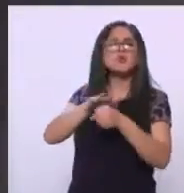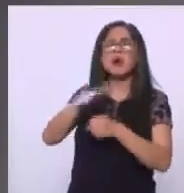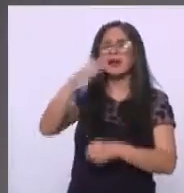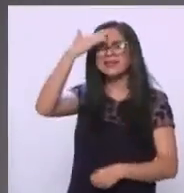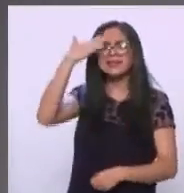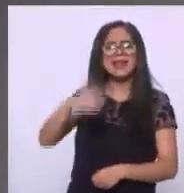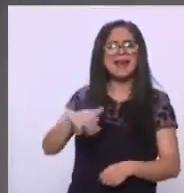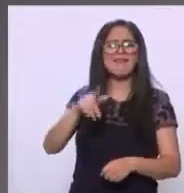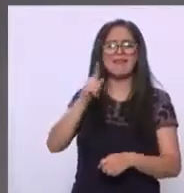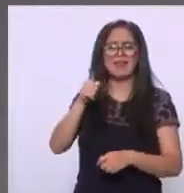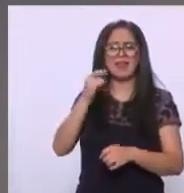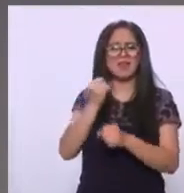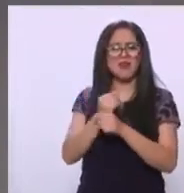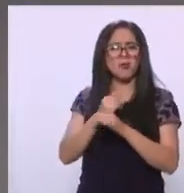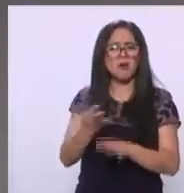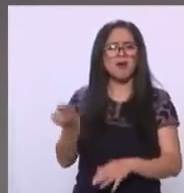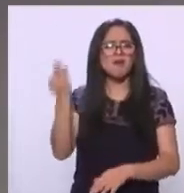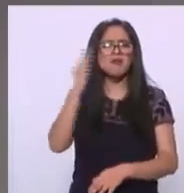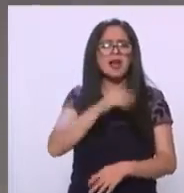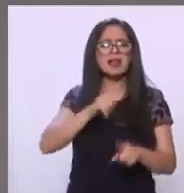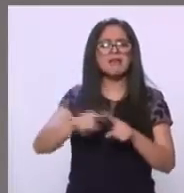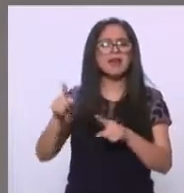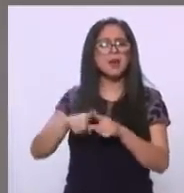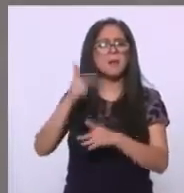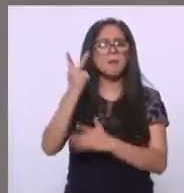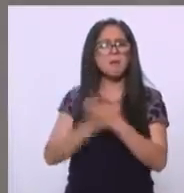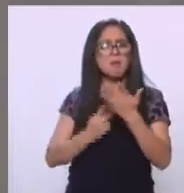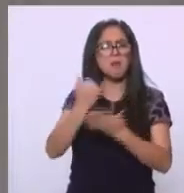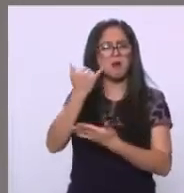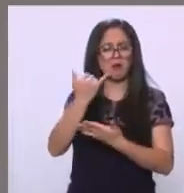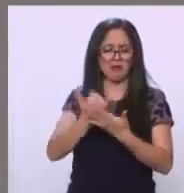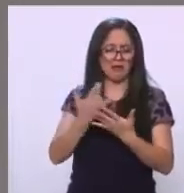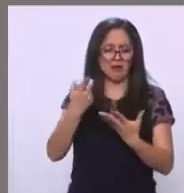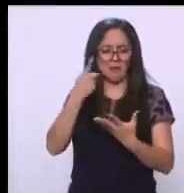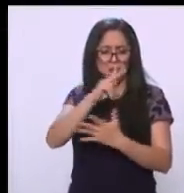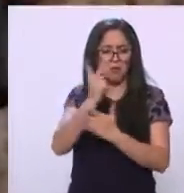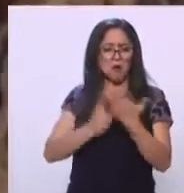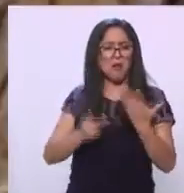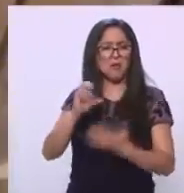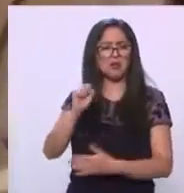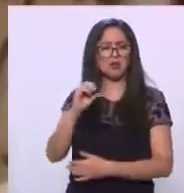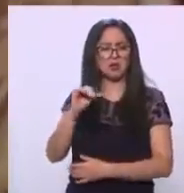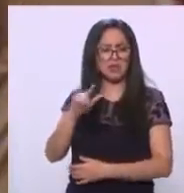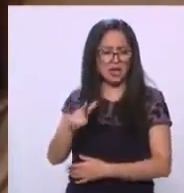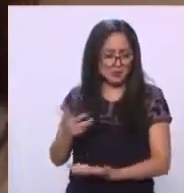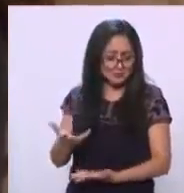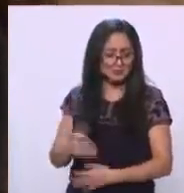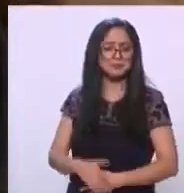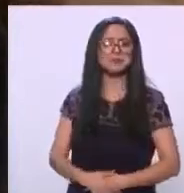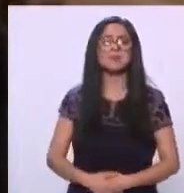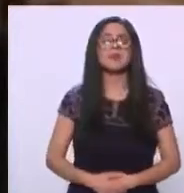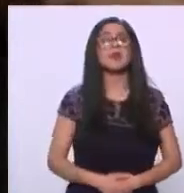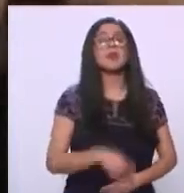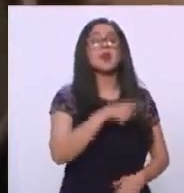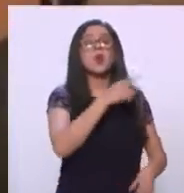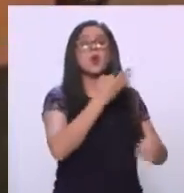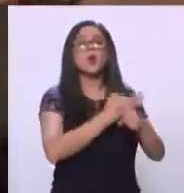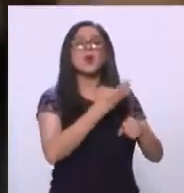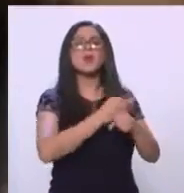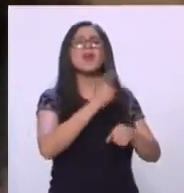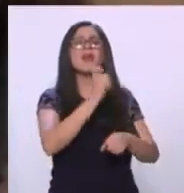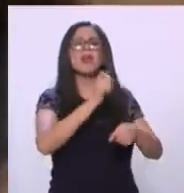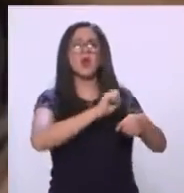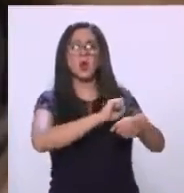de los programas sociales. Programas sociales, sí. Hay muchos que tienen que ver sobre la COVID-19, ¿no? Nosotros ahora en Infodemia